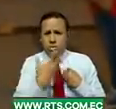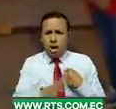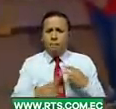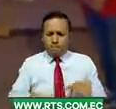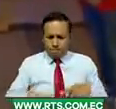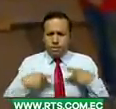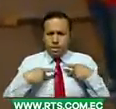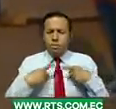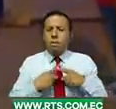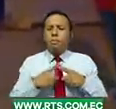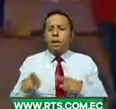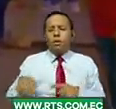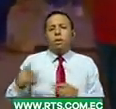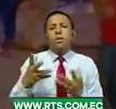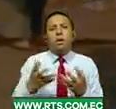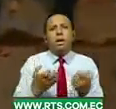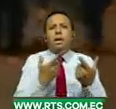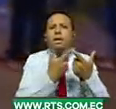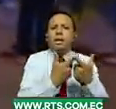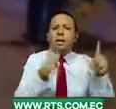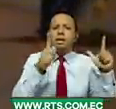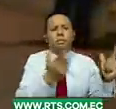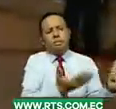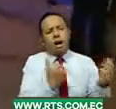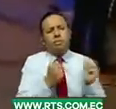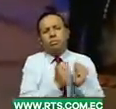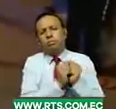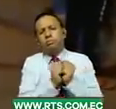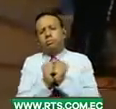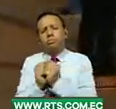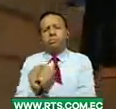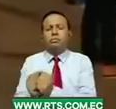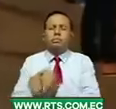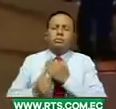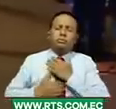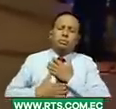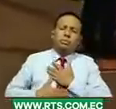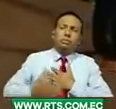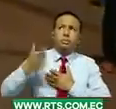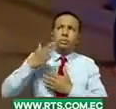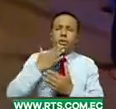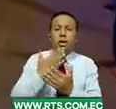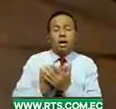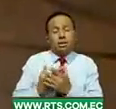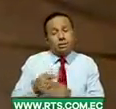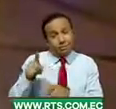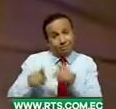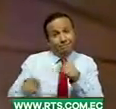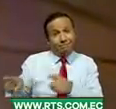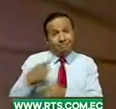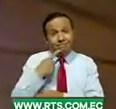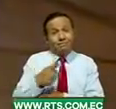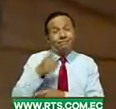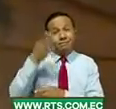ya verlos aquí en la calle libres y llevárselos a su domicilio y descansar y darles gracias a Dios, como mencionaban algunos,